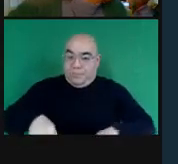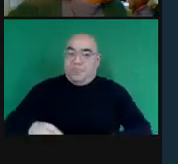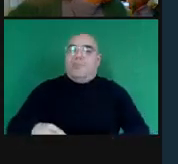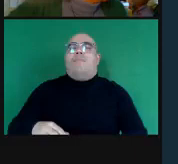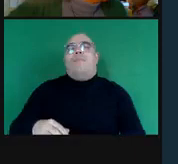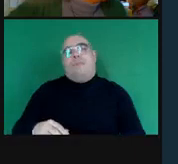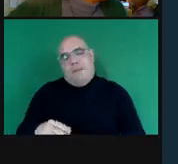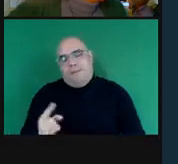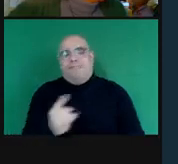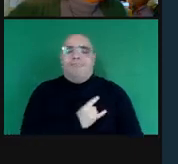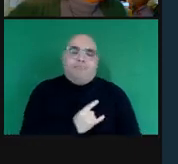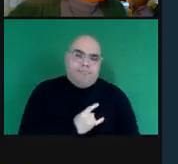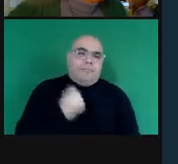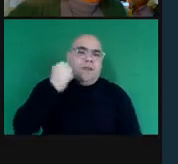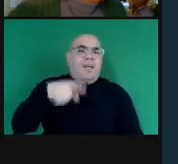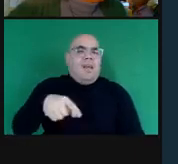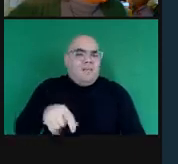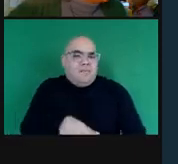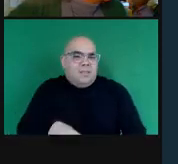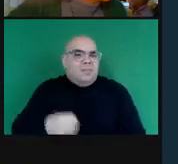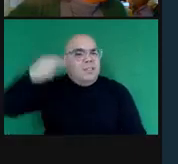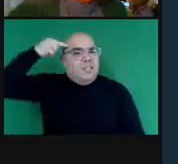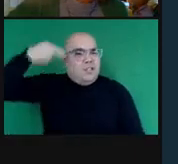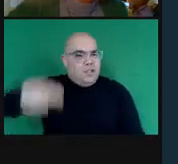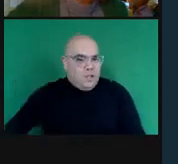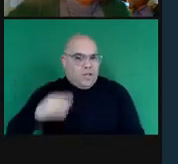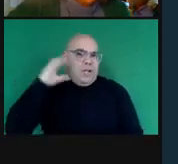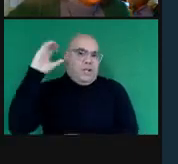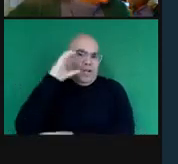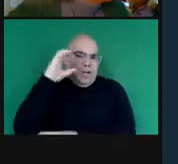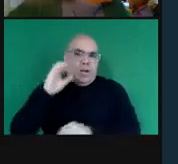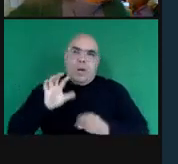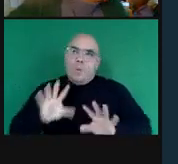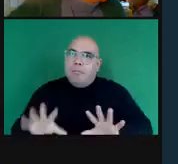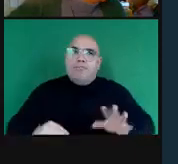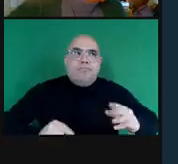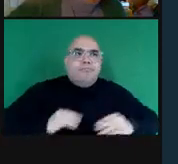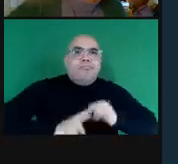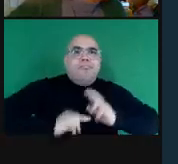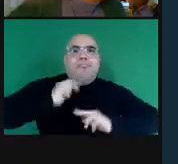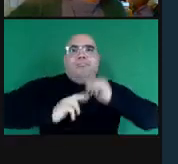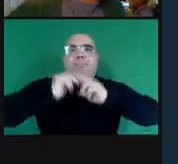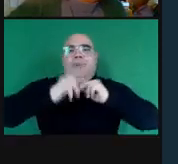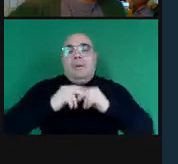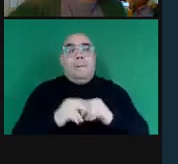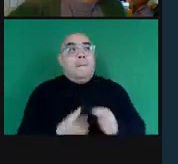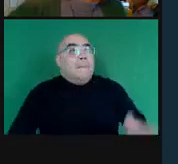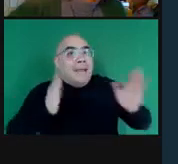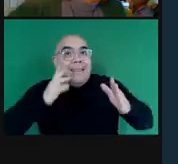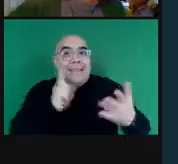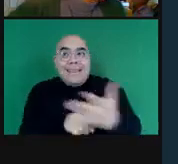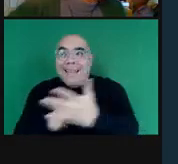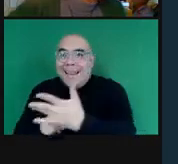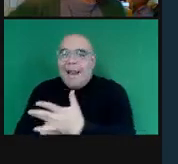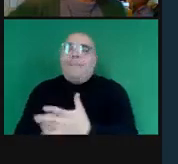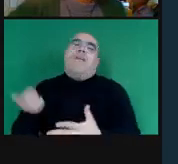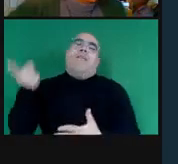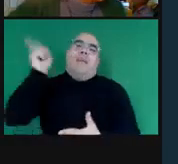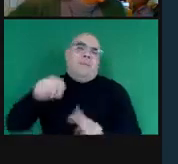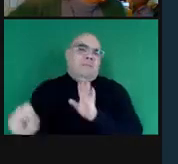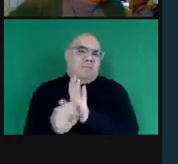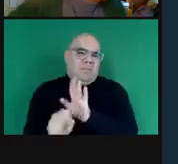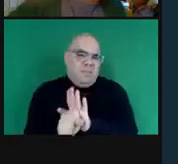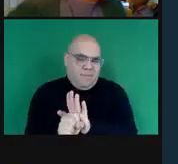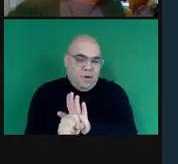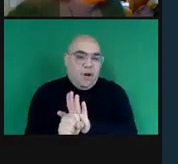historia del país que se manifiesta materialmente y simbólicamente. Allí se conjugan tanto las